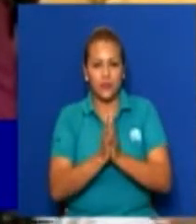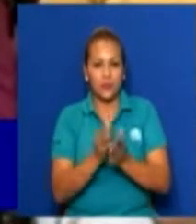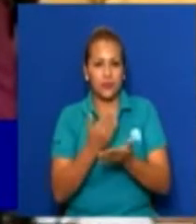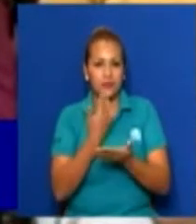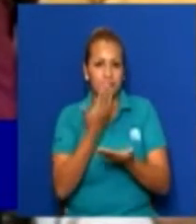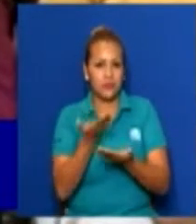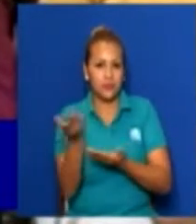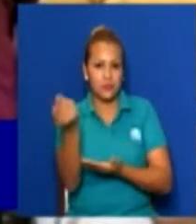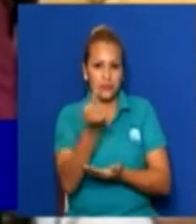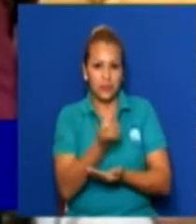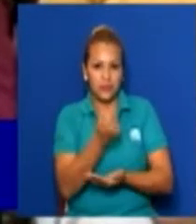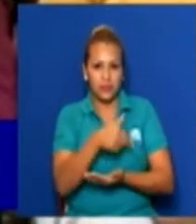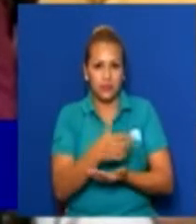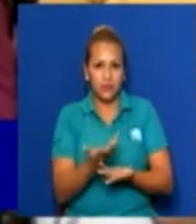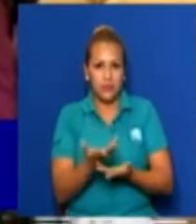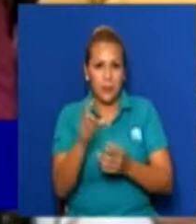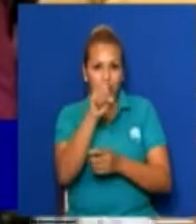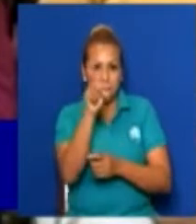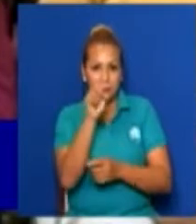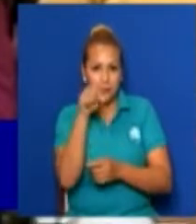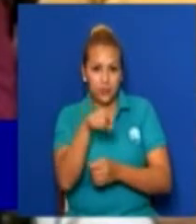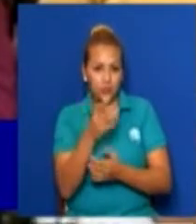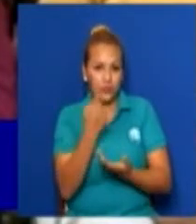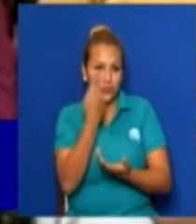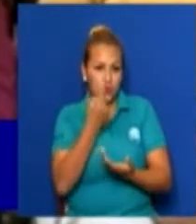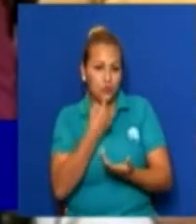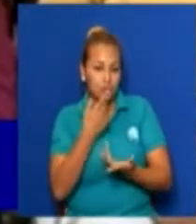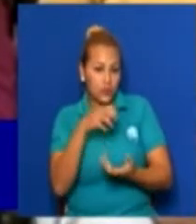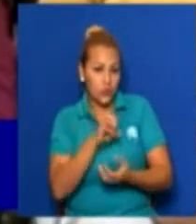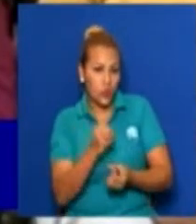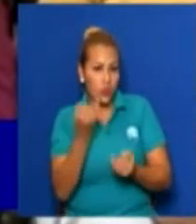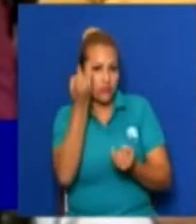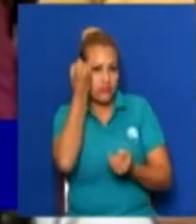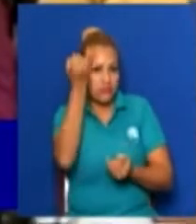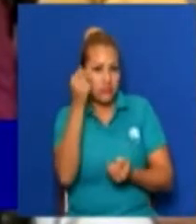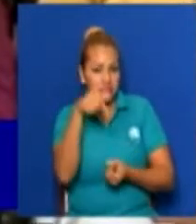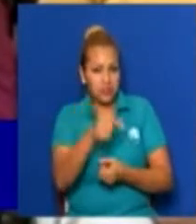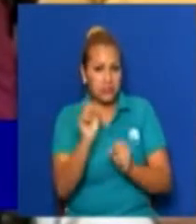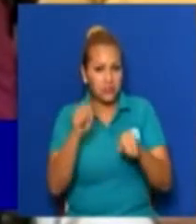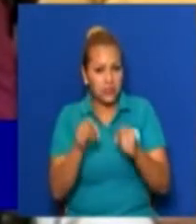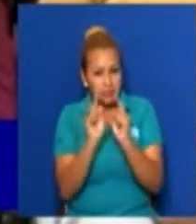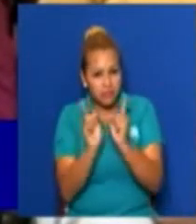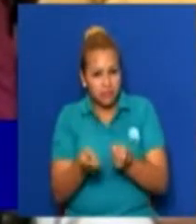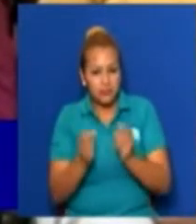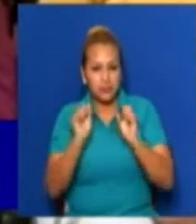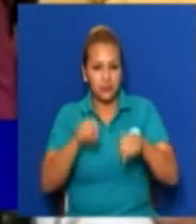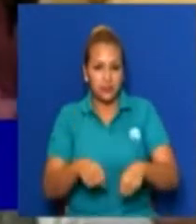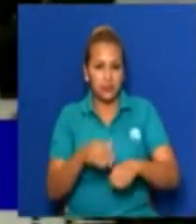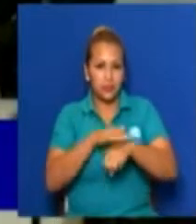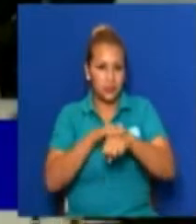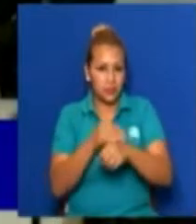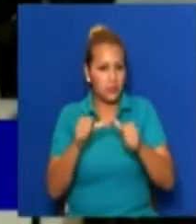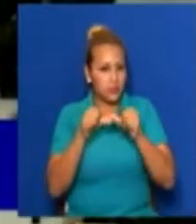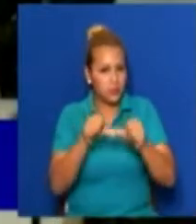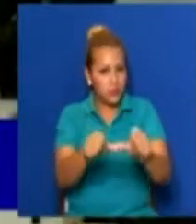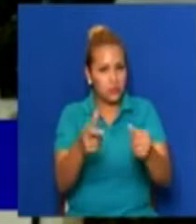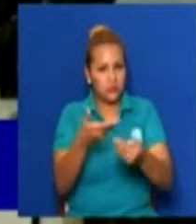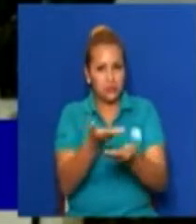su pregunta sea breve, su pregunta o aportación sea breve, para poder dar lugar a que